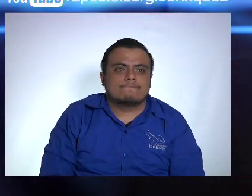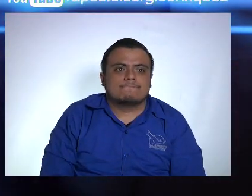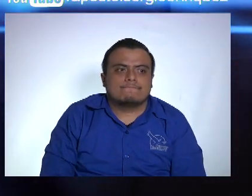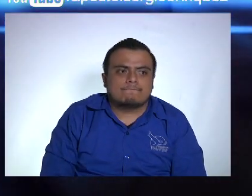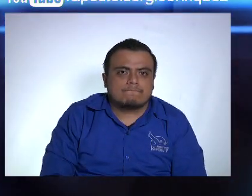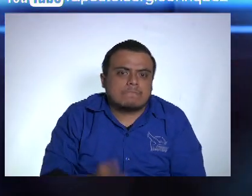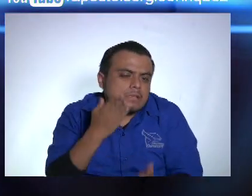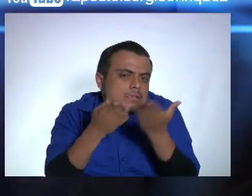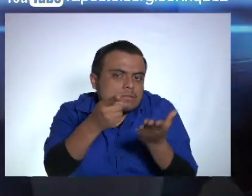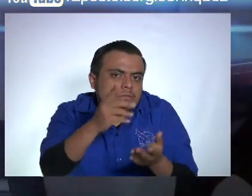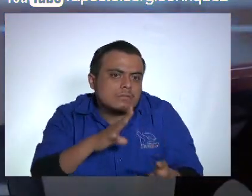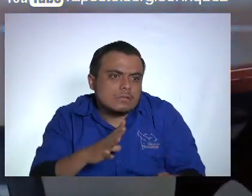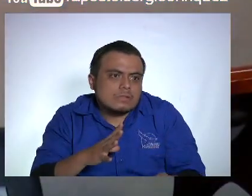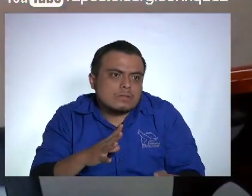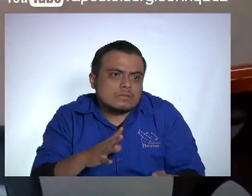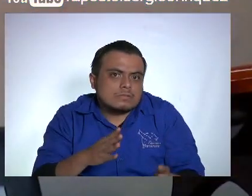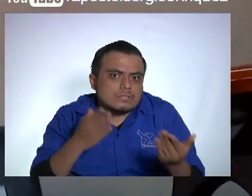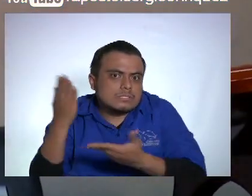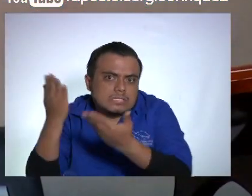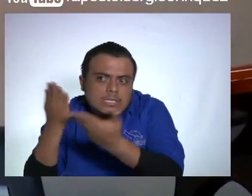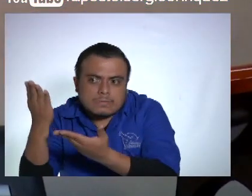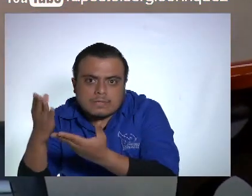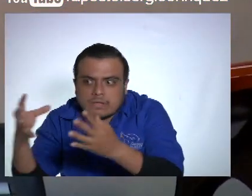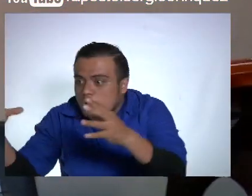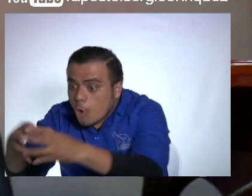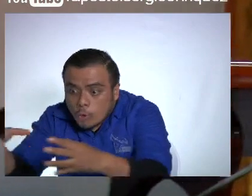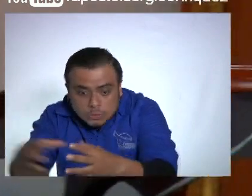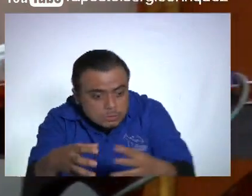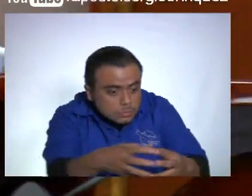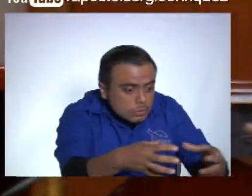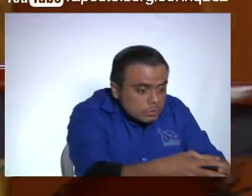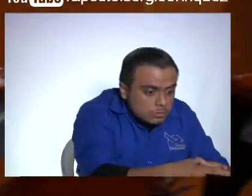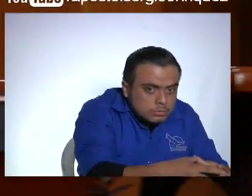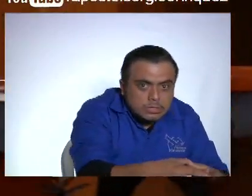Tienes 8 privilegios y estás pidiendo uno más.